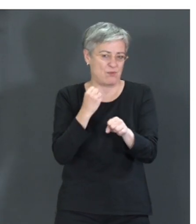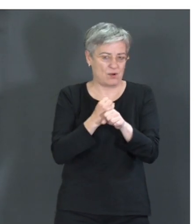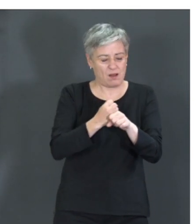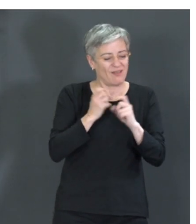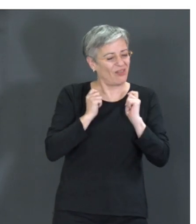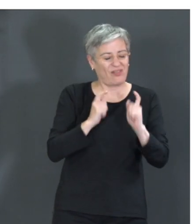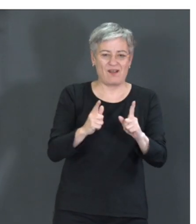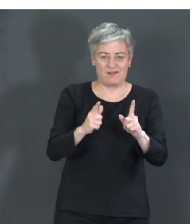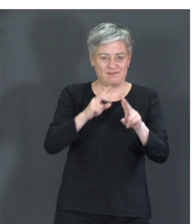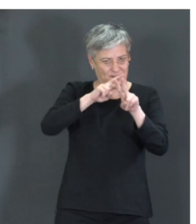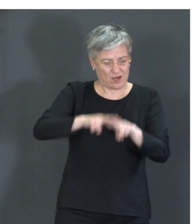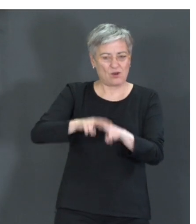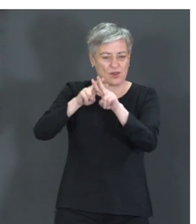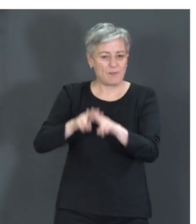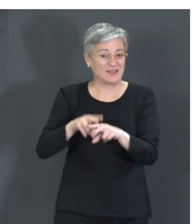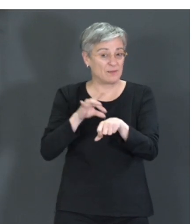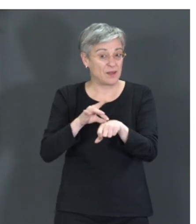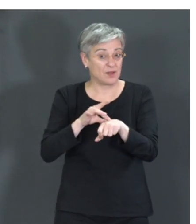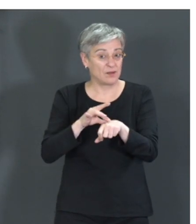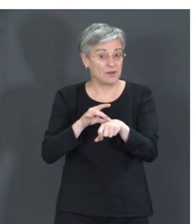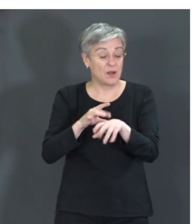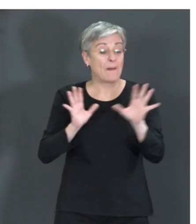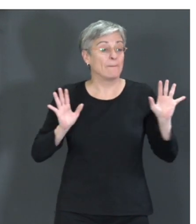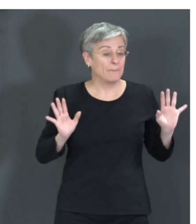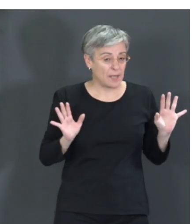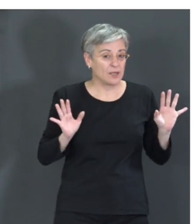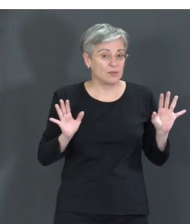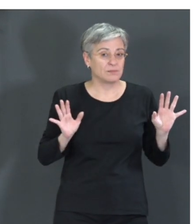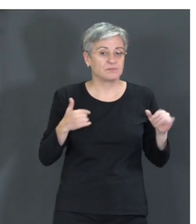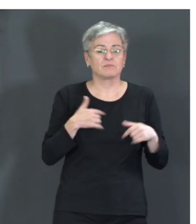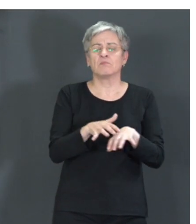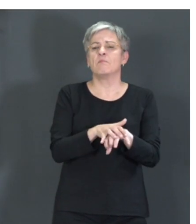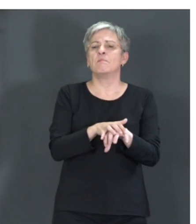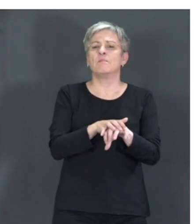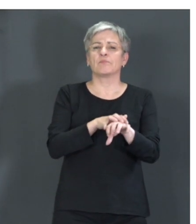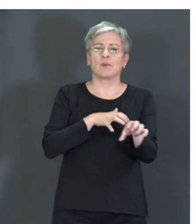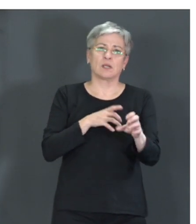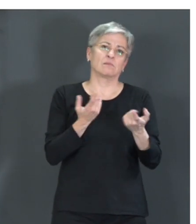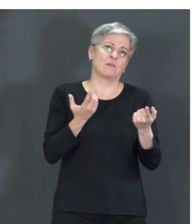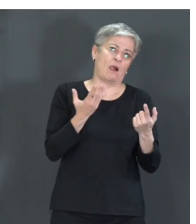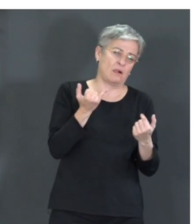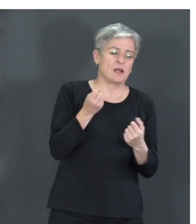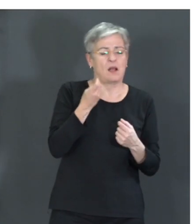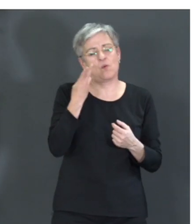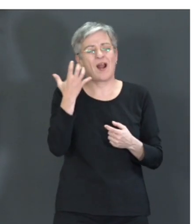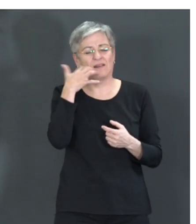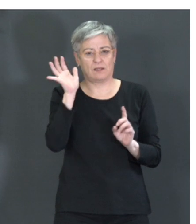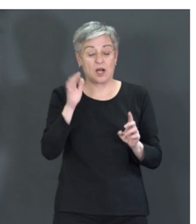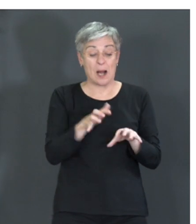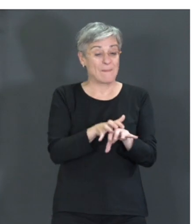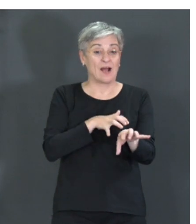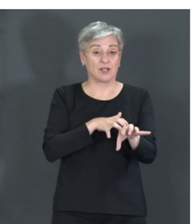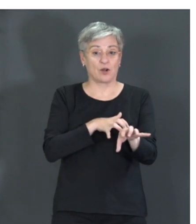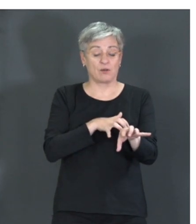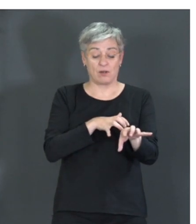sus trabajadores, en la mayor parte de casos, digo la mayor parte porque hay unas excepciones, ¿vale? En la mayor parte de casos,